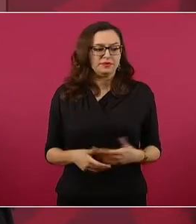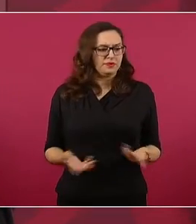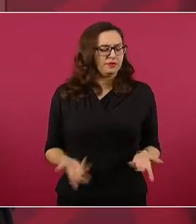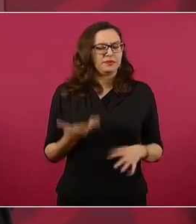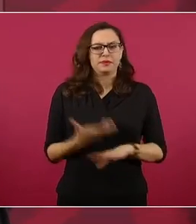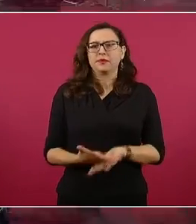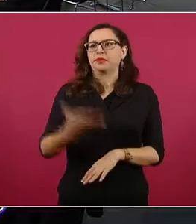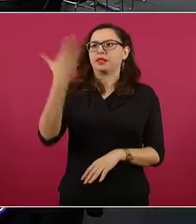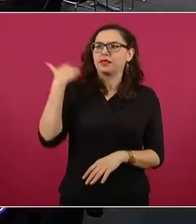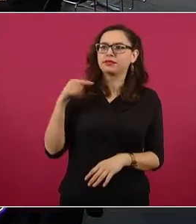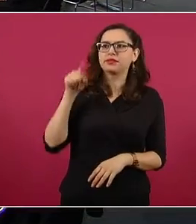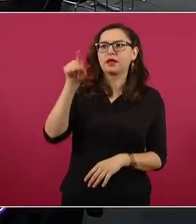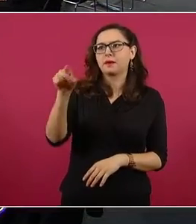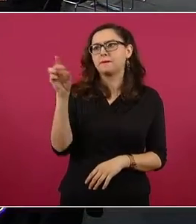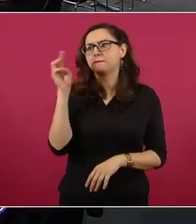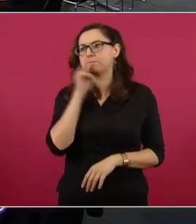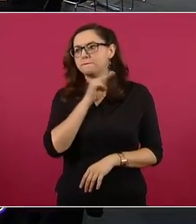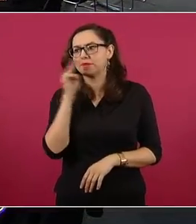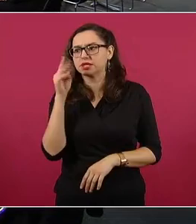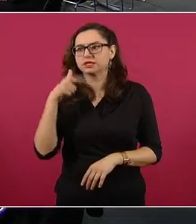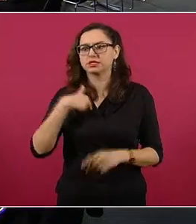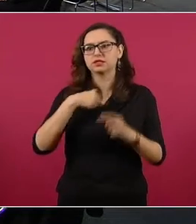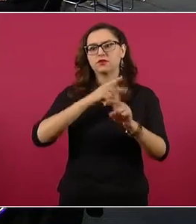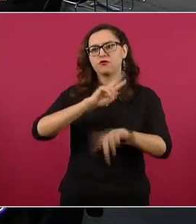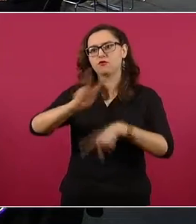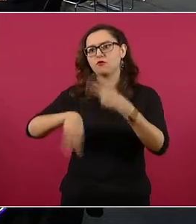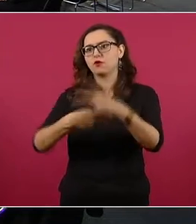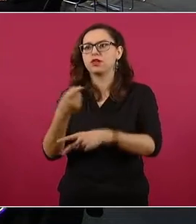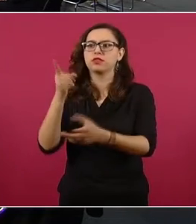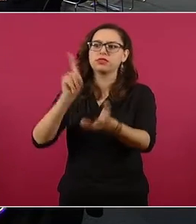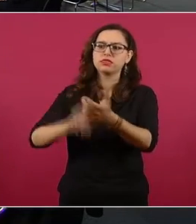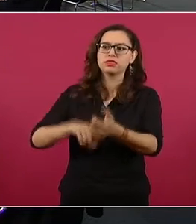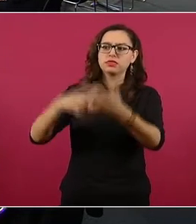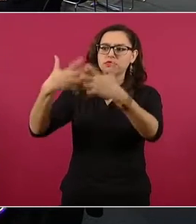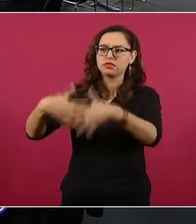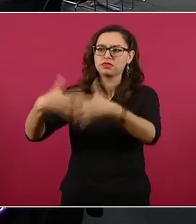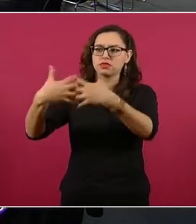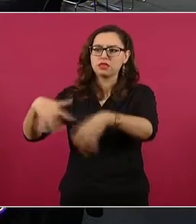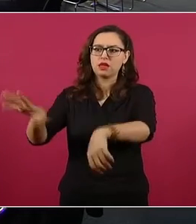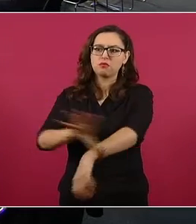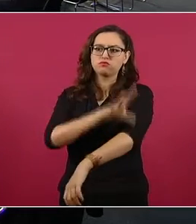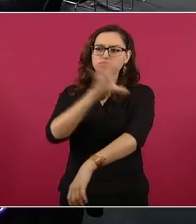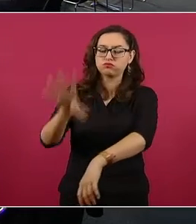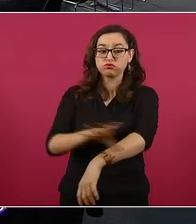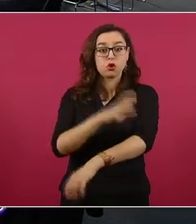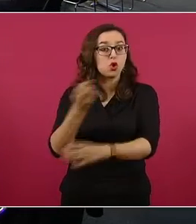planta, una termoeléctrica relativamente nueva,